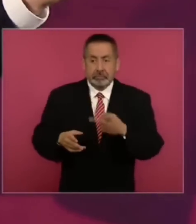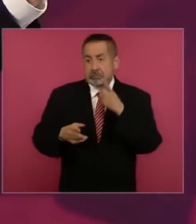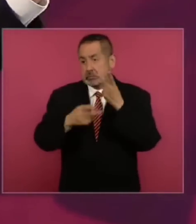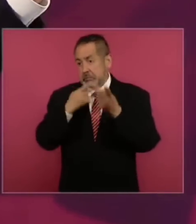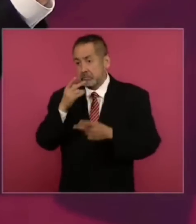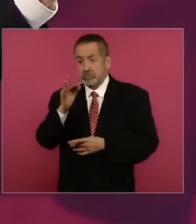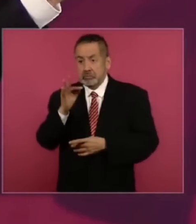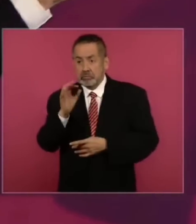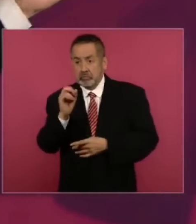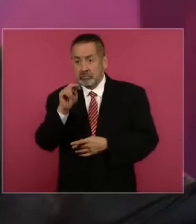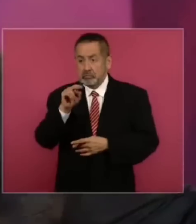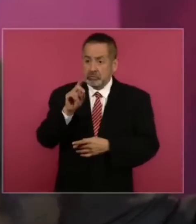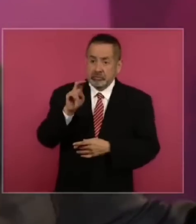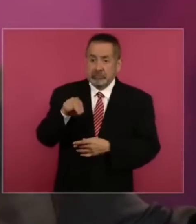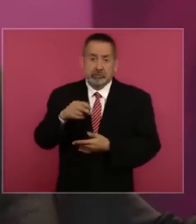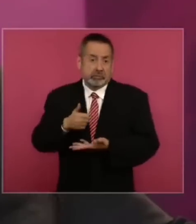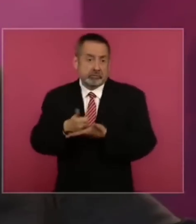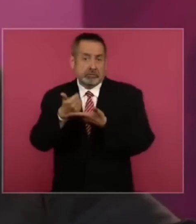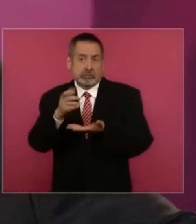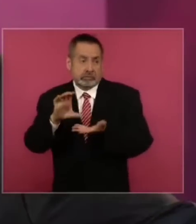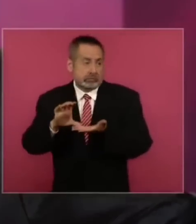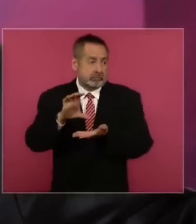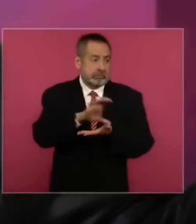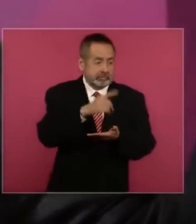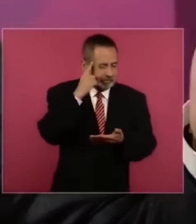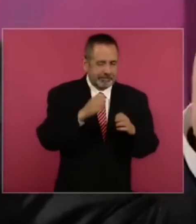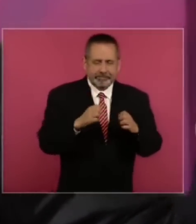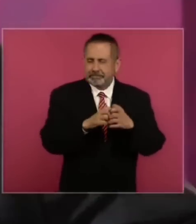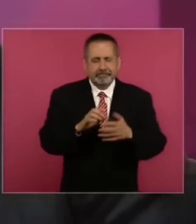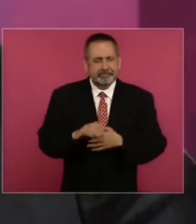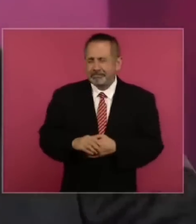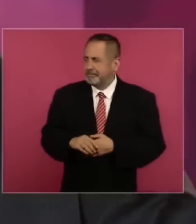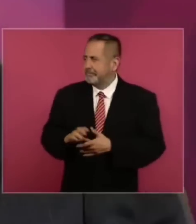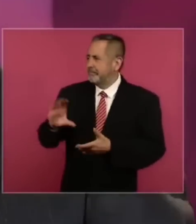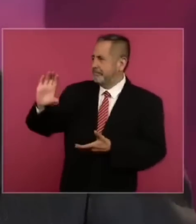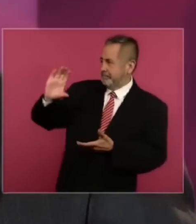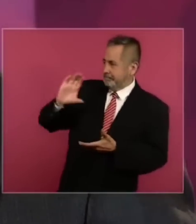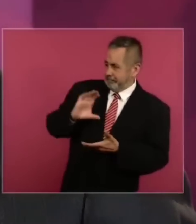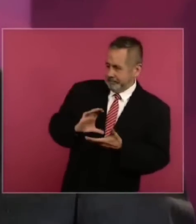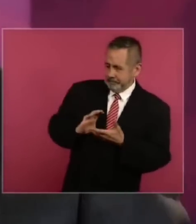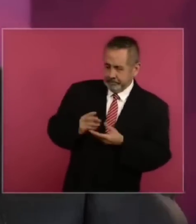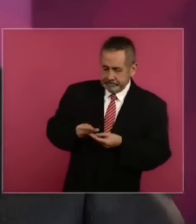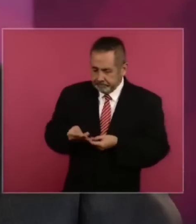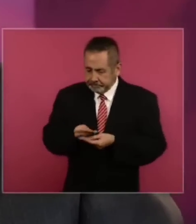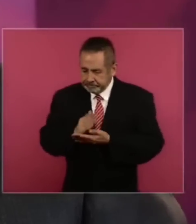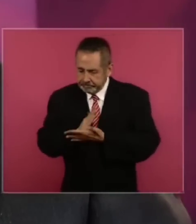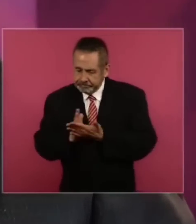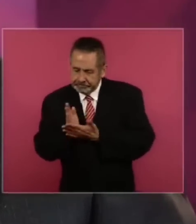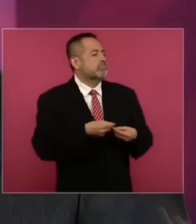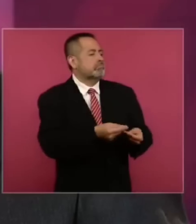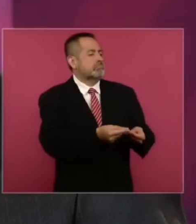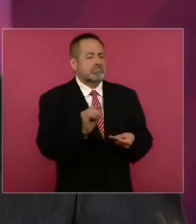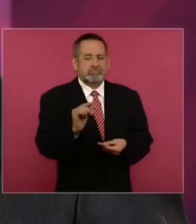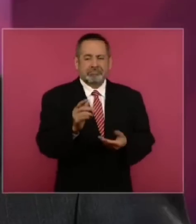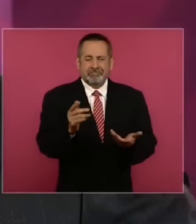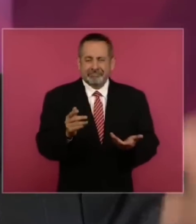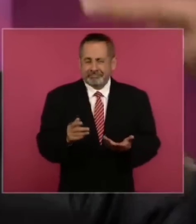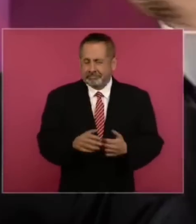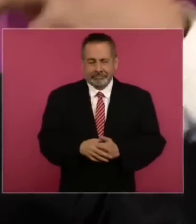de eso porque era como repartirse un botín cuando había una desgracia